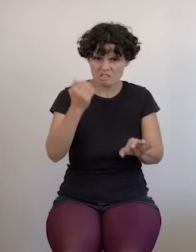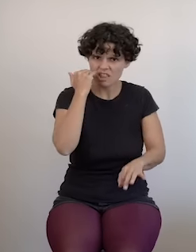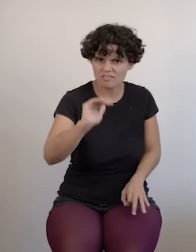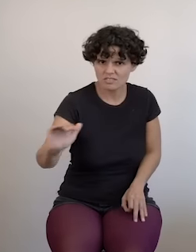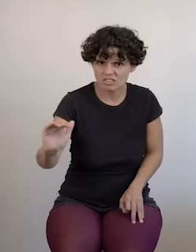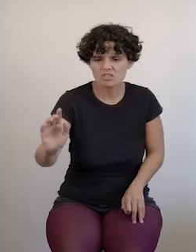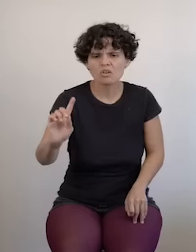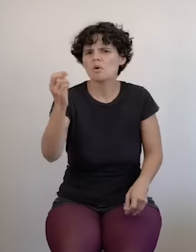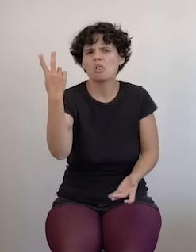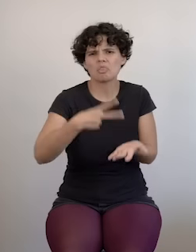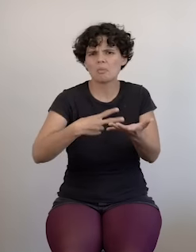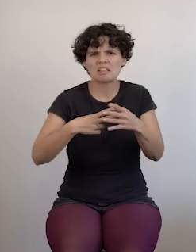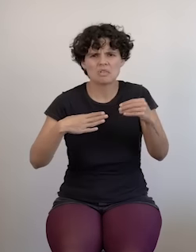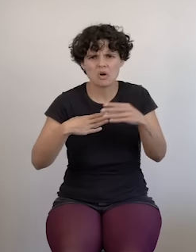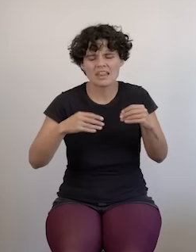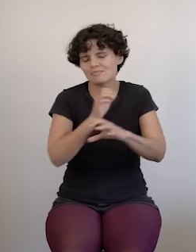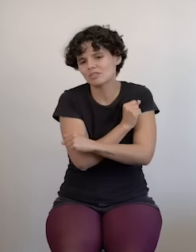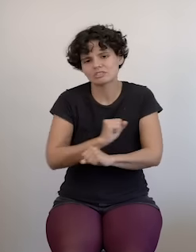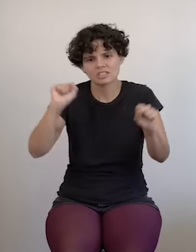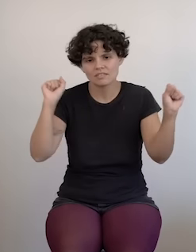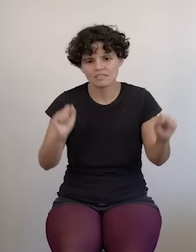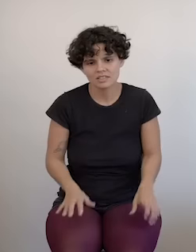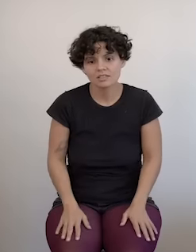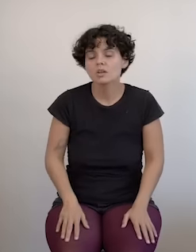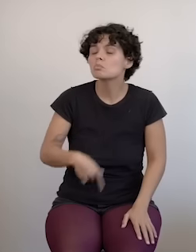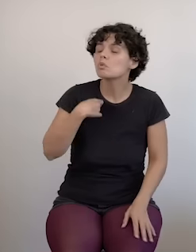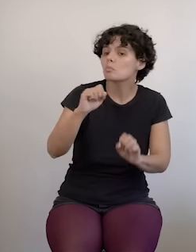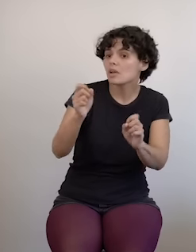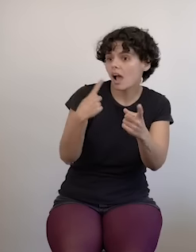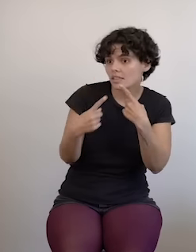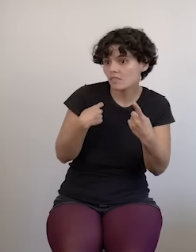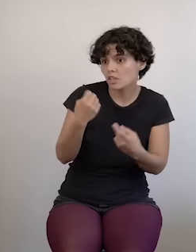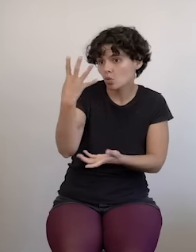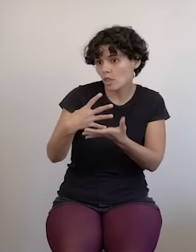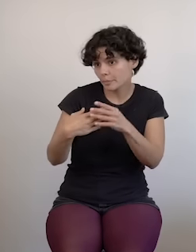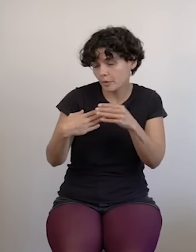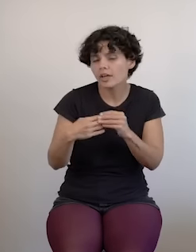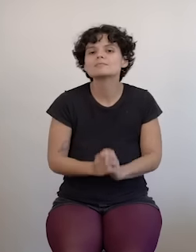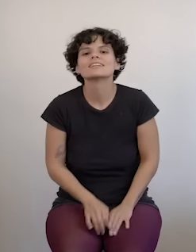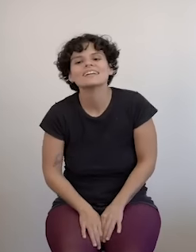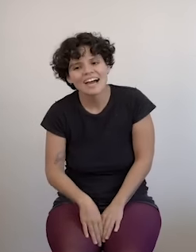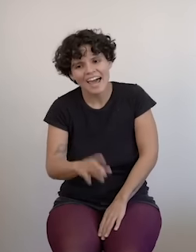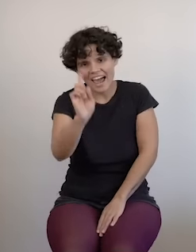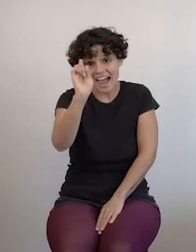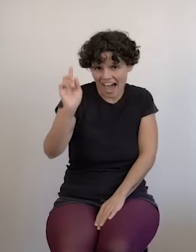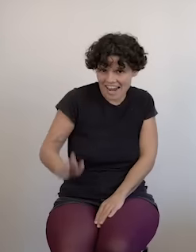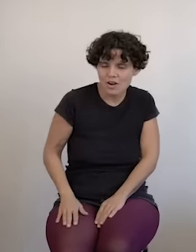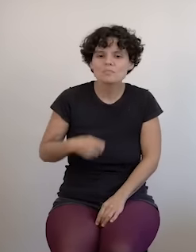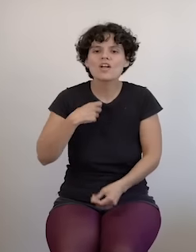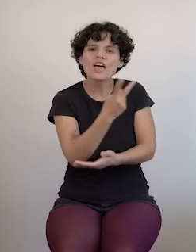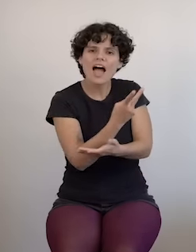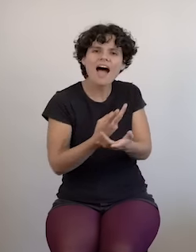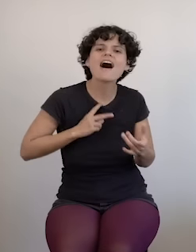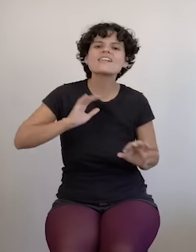o ¿cachai? No le puedo cobrar $2,000, por no, mano. Por esta entrevista son 4,000, sí, pero no te acuerdas. ¡Hazte